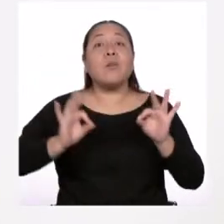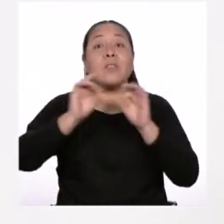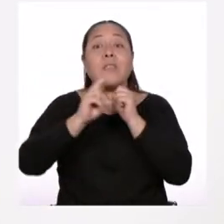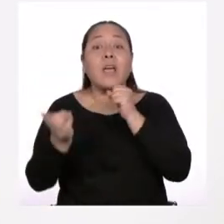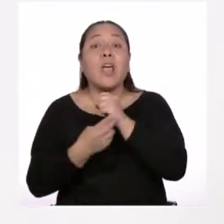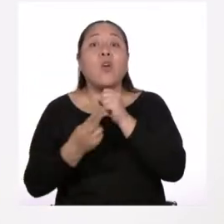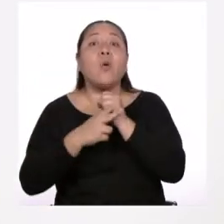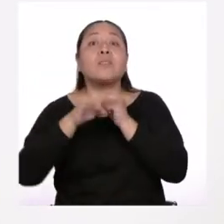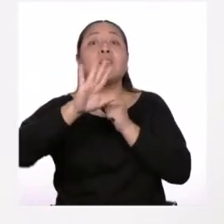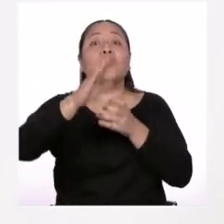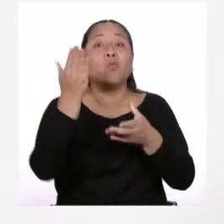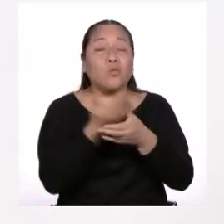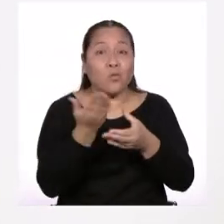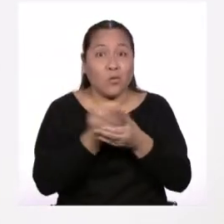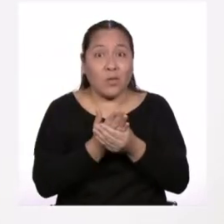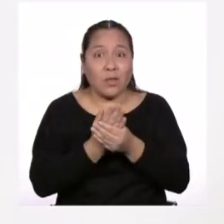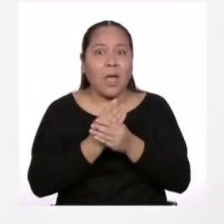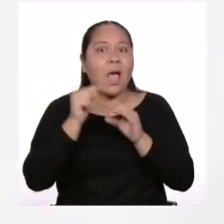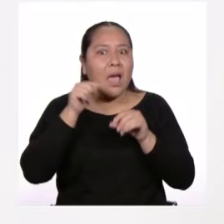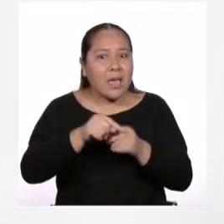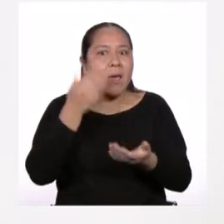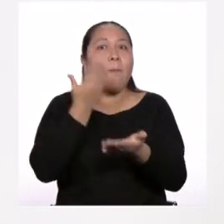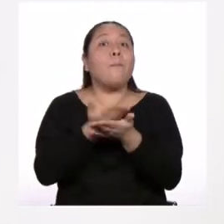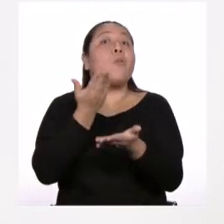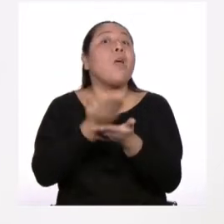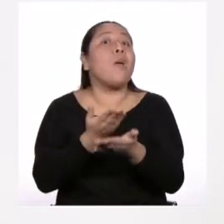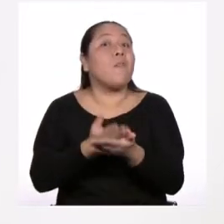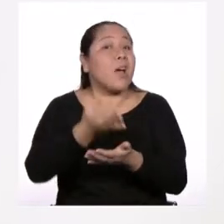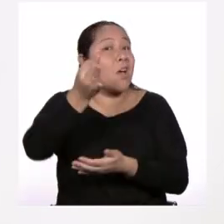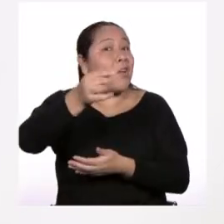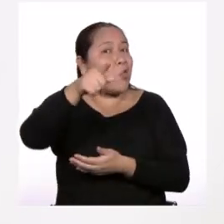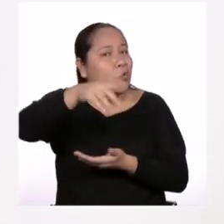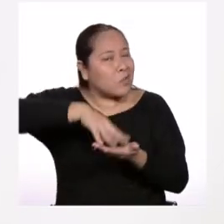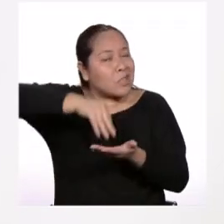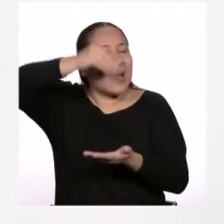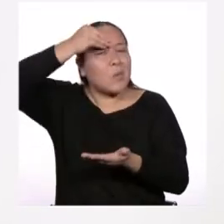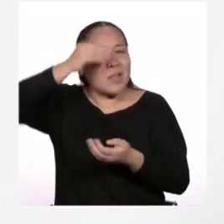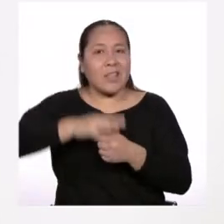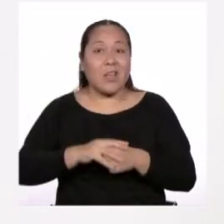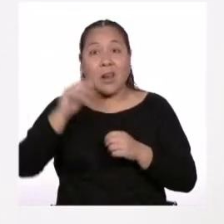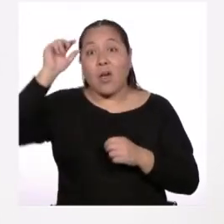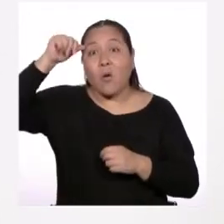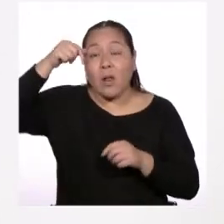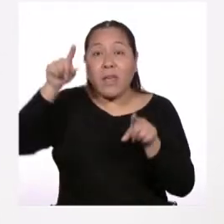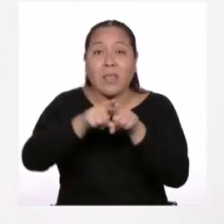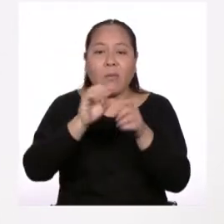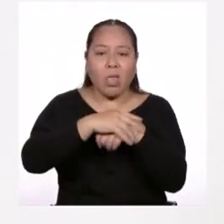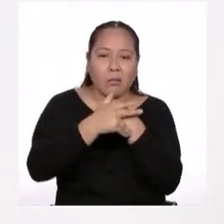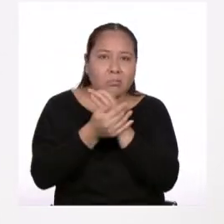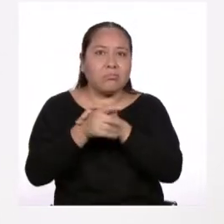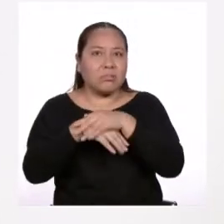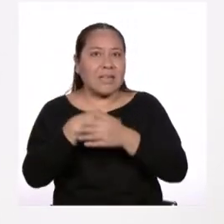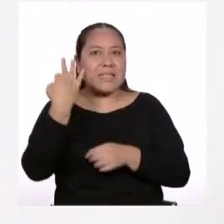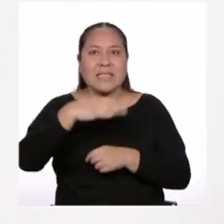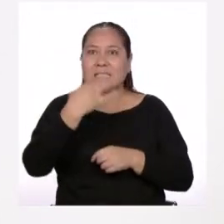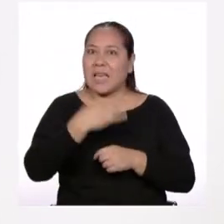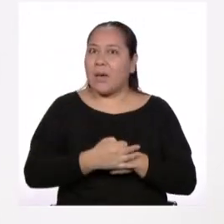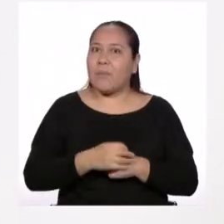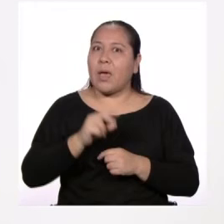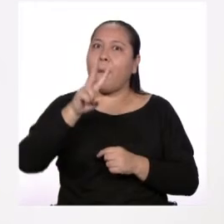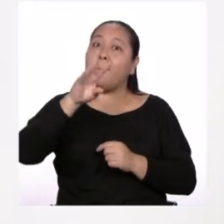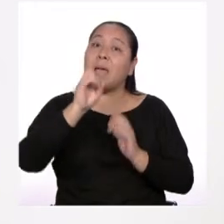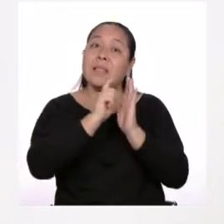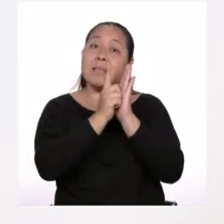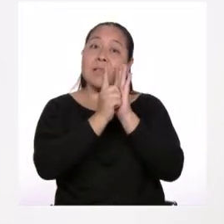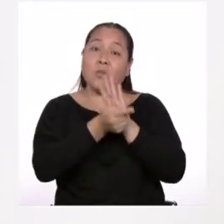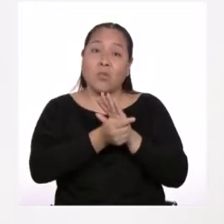su portafolio. Así tendrán todas las evidencias de su aprendizaje. Recuerden también lavarse las manos frecuentemente por al menos